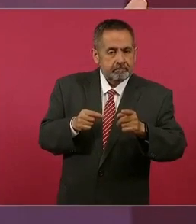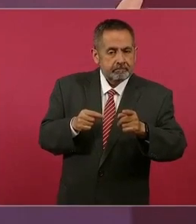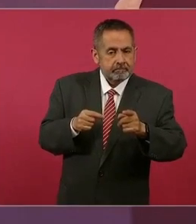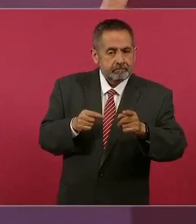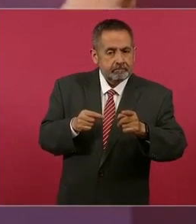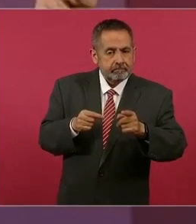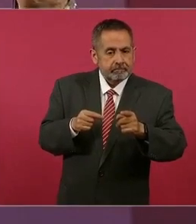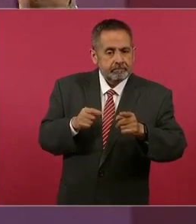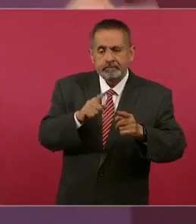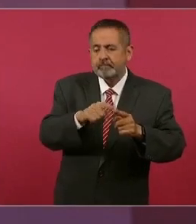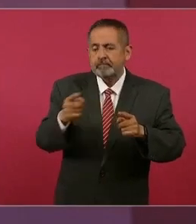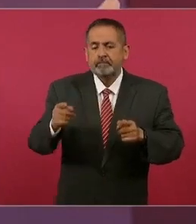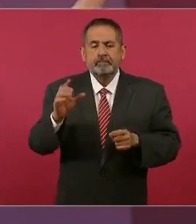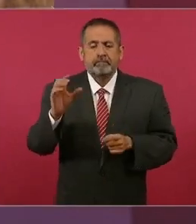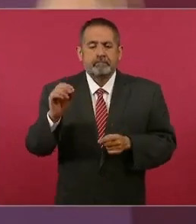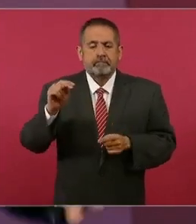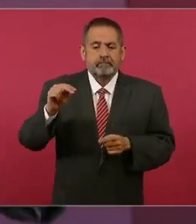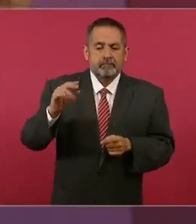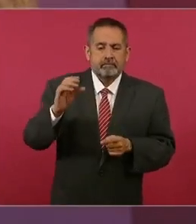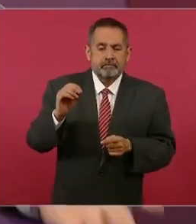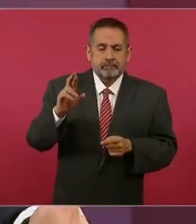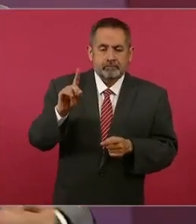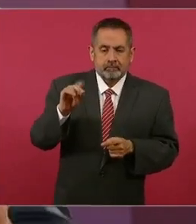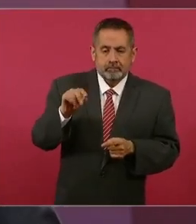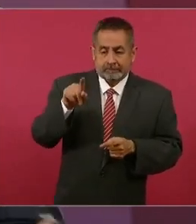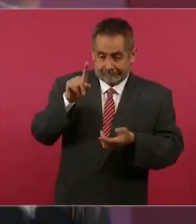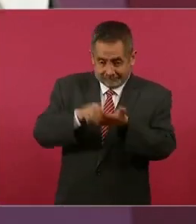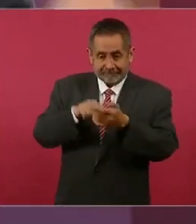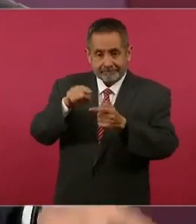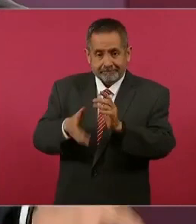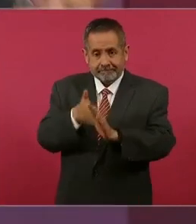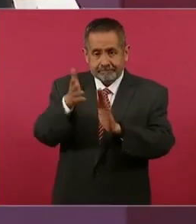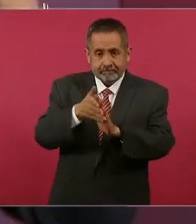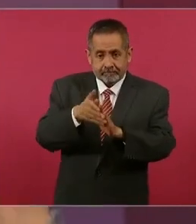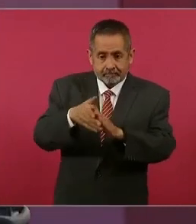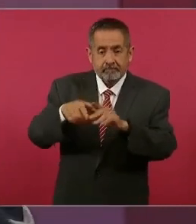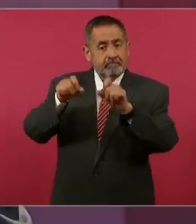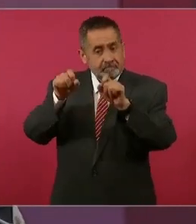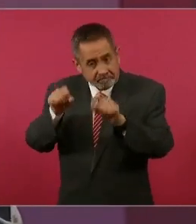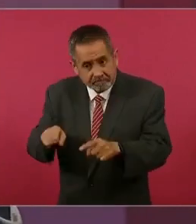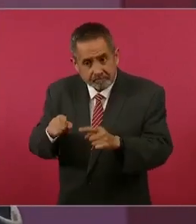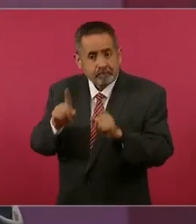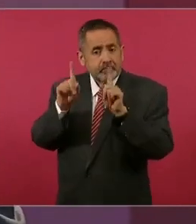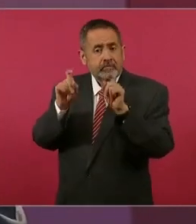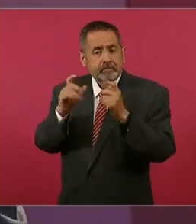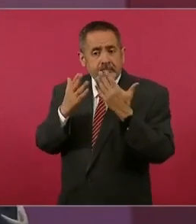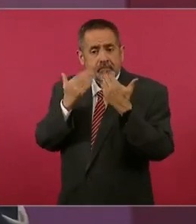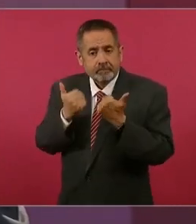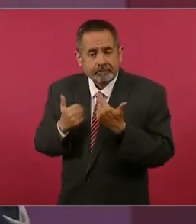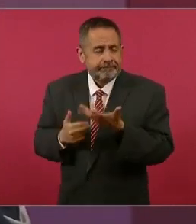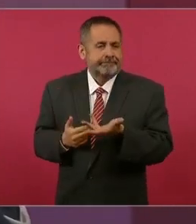y en Concordia, que es el municipio donde está la presa, no tienen agua.